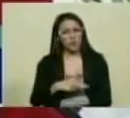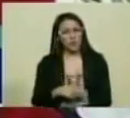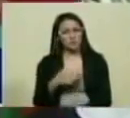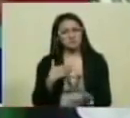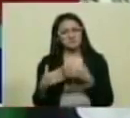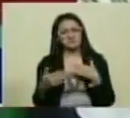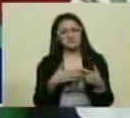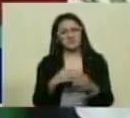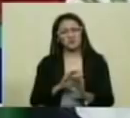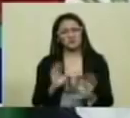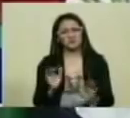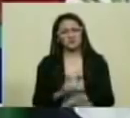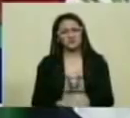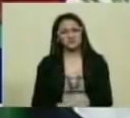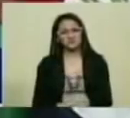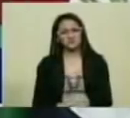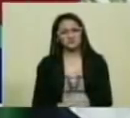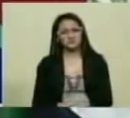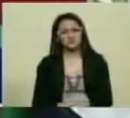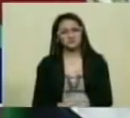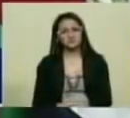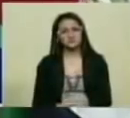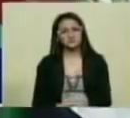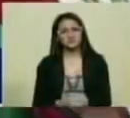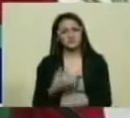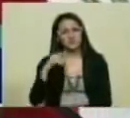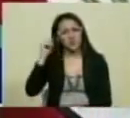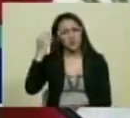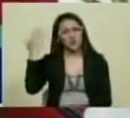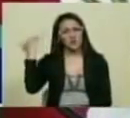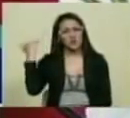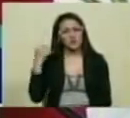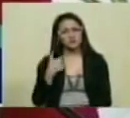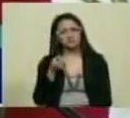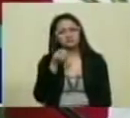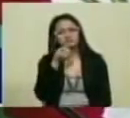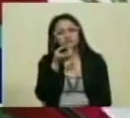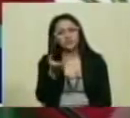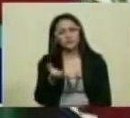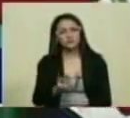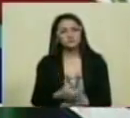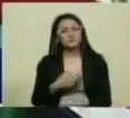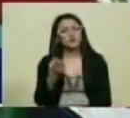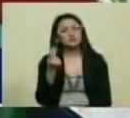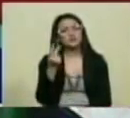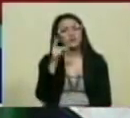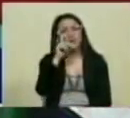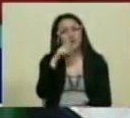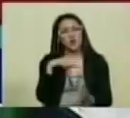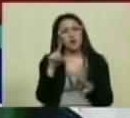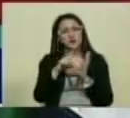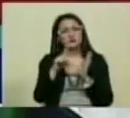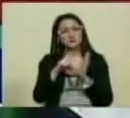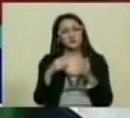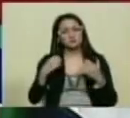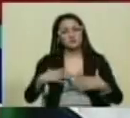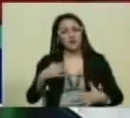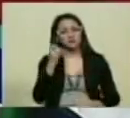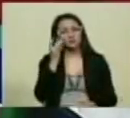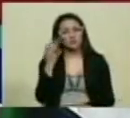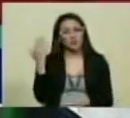nada. Yo recuerdo, y lo voy a contar a manera de anécdota, estaba en segundo año, ya uno tenía, ¿cómo se llama?,